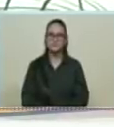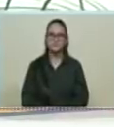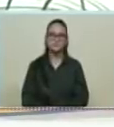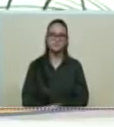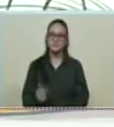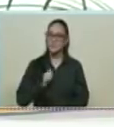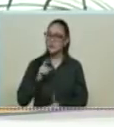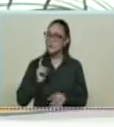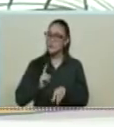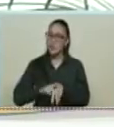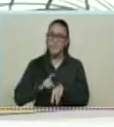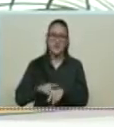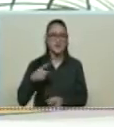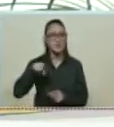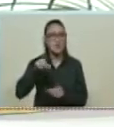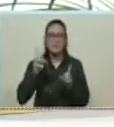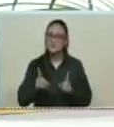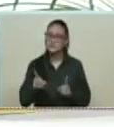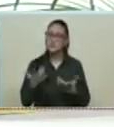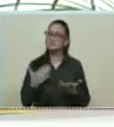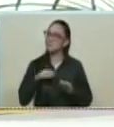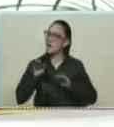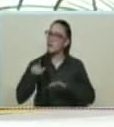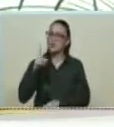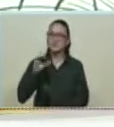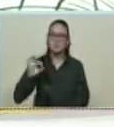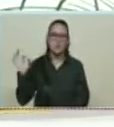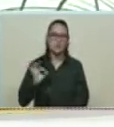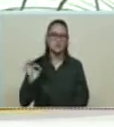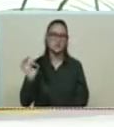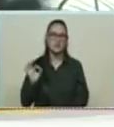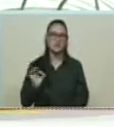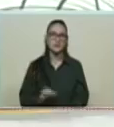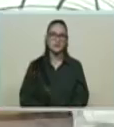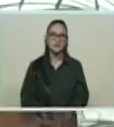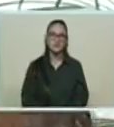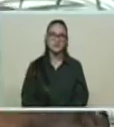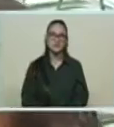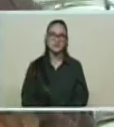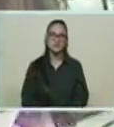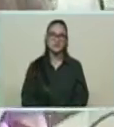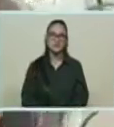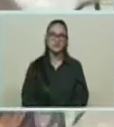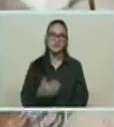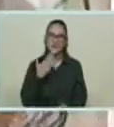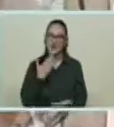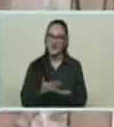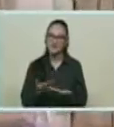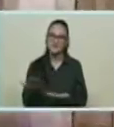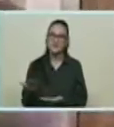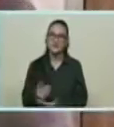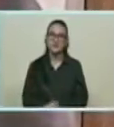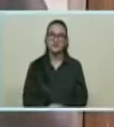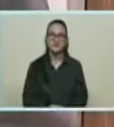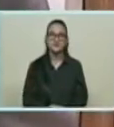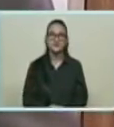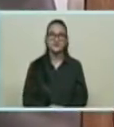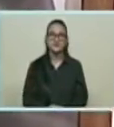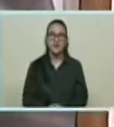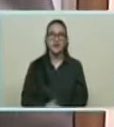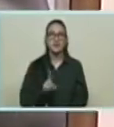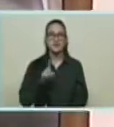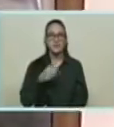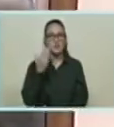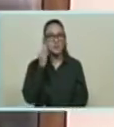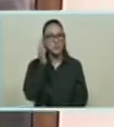circunstancia, en cualquier decisión que usted tome, estamos apoyando donde quiera que vaya, presidente. Gracias, presidente. Bueno, también quiero darle la palabra a la